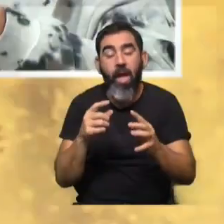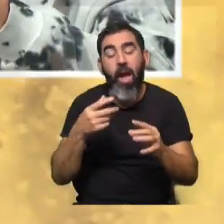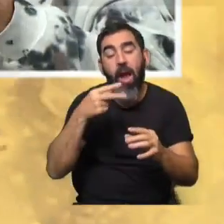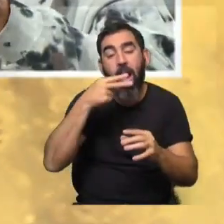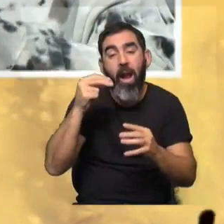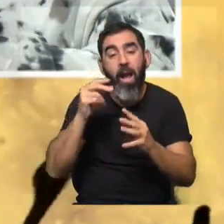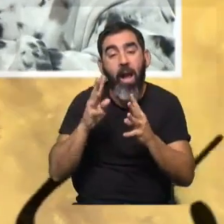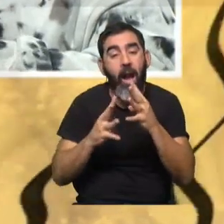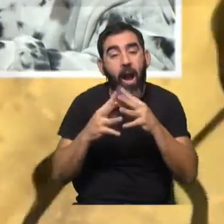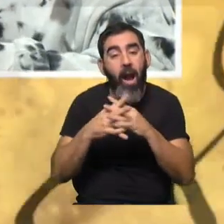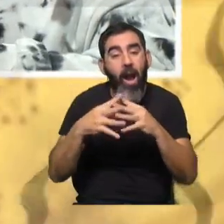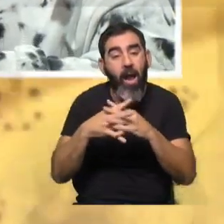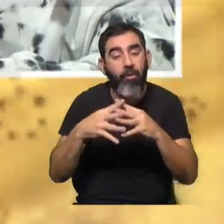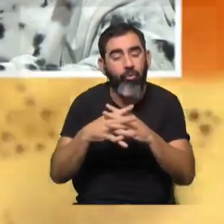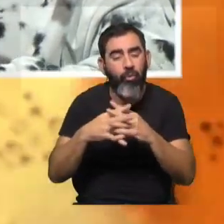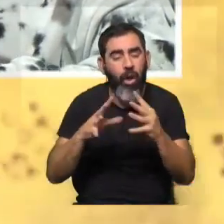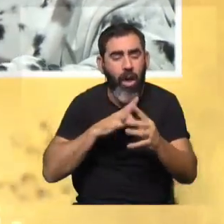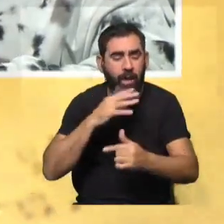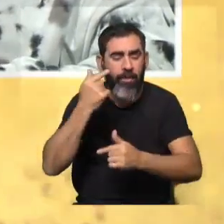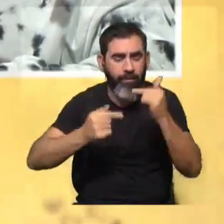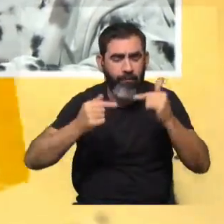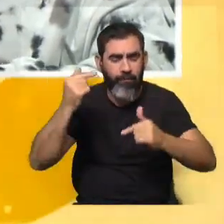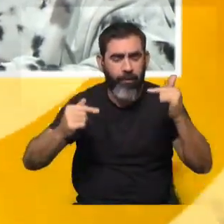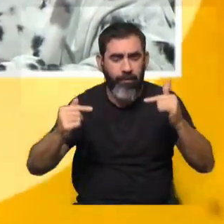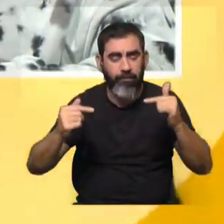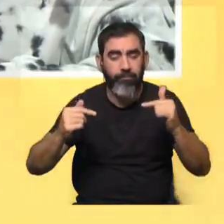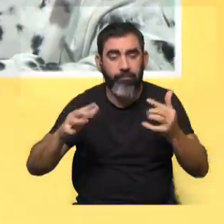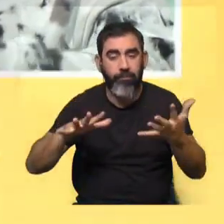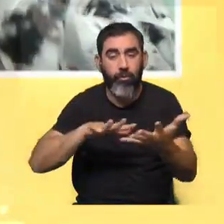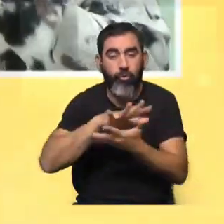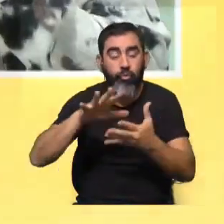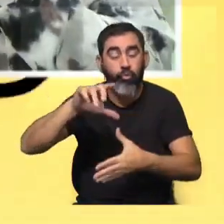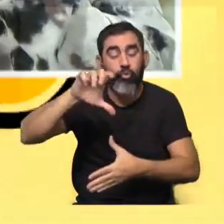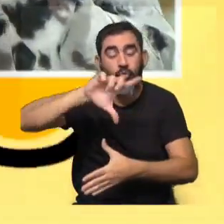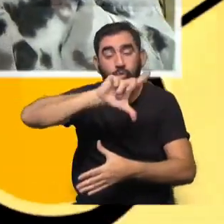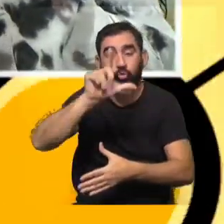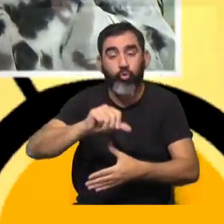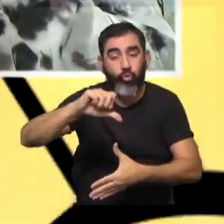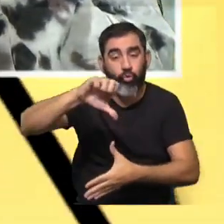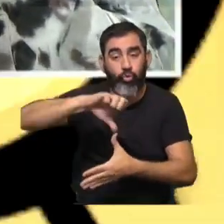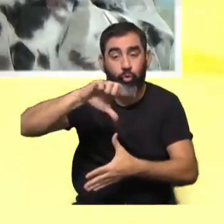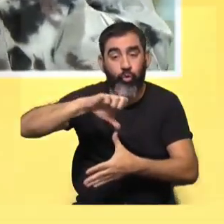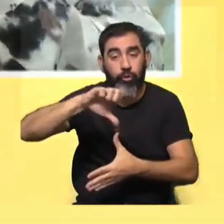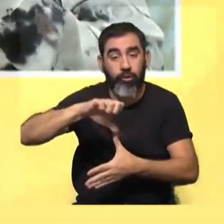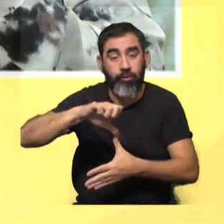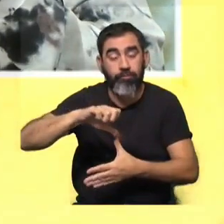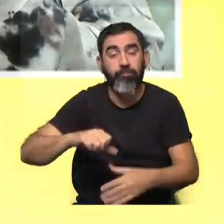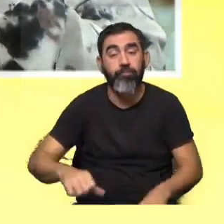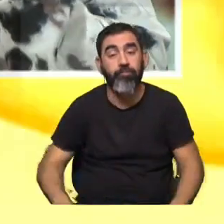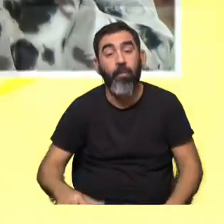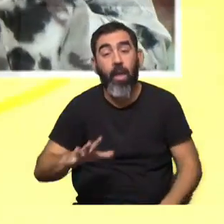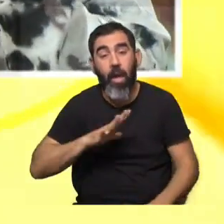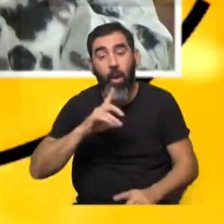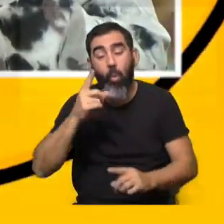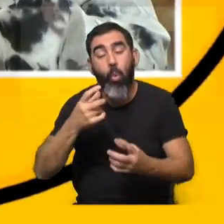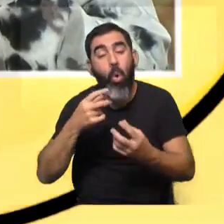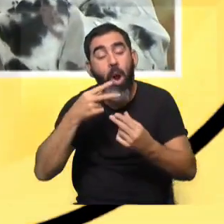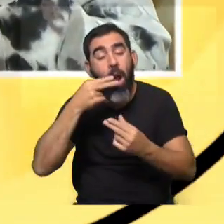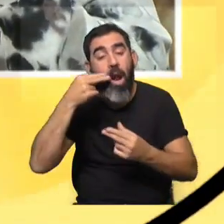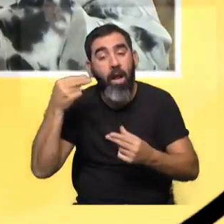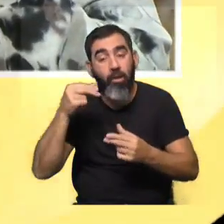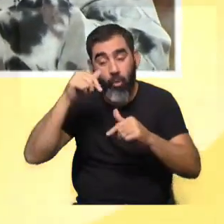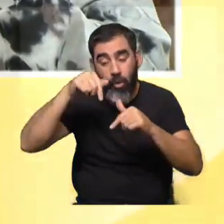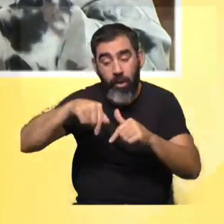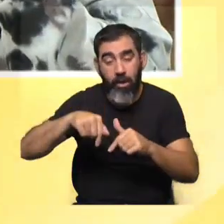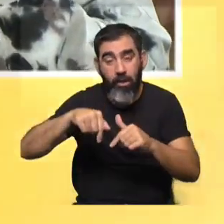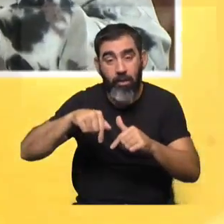es un conjunto de especies que habitan en distintas zonas de Sudamérica, pero hay una unidad de gato de pajonal que está acotada acá a la